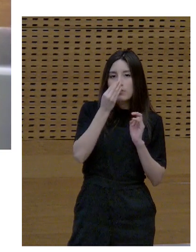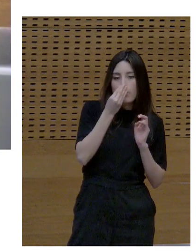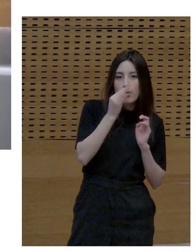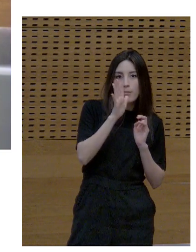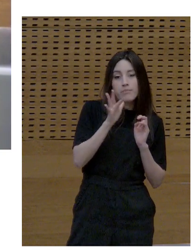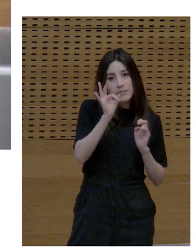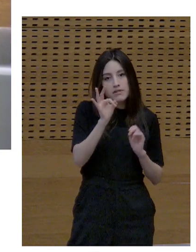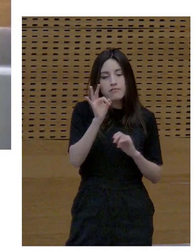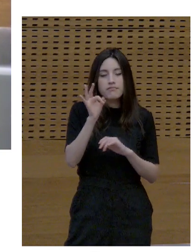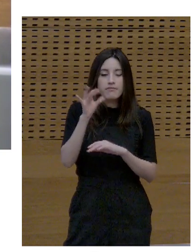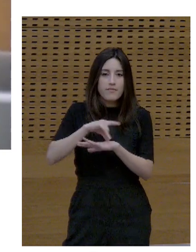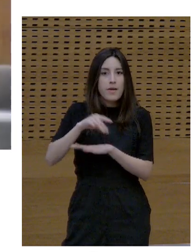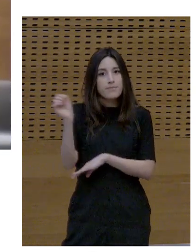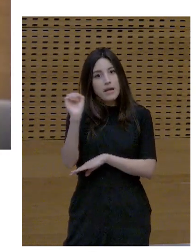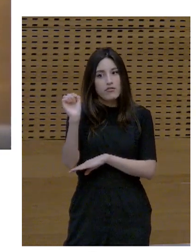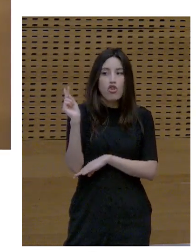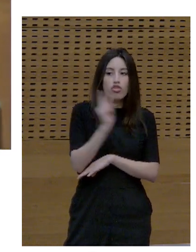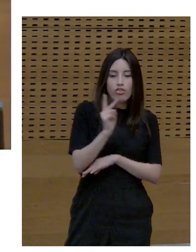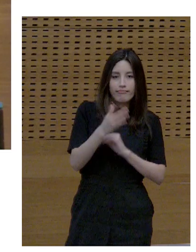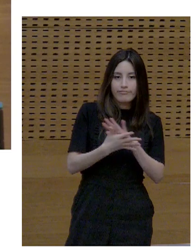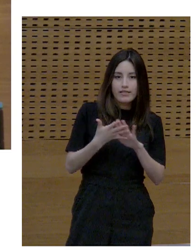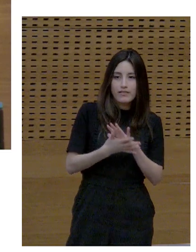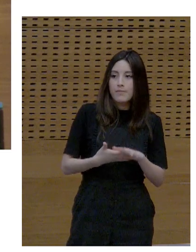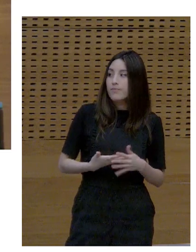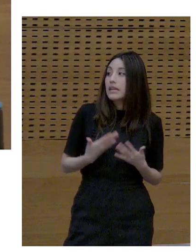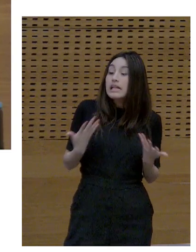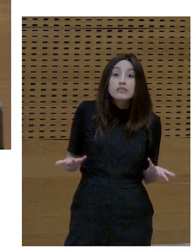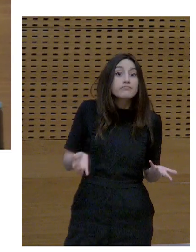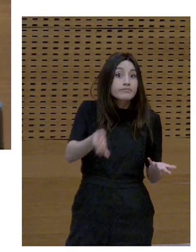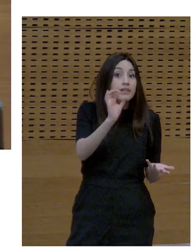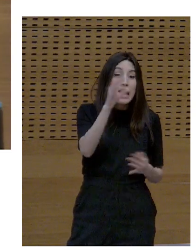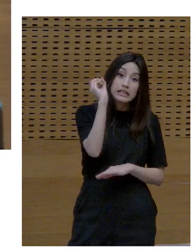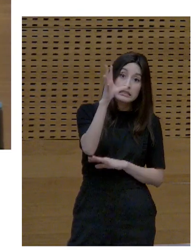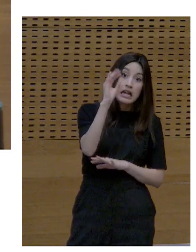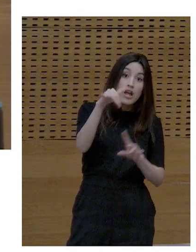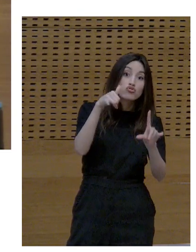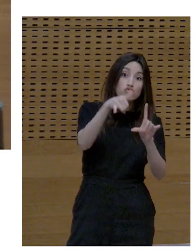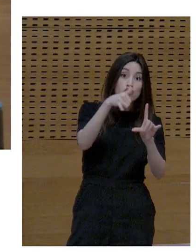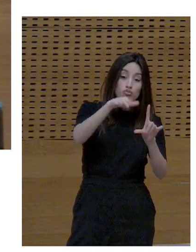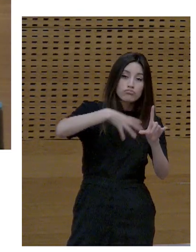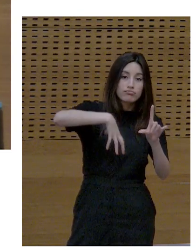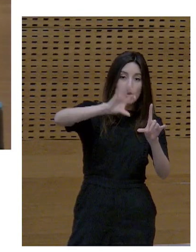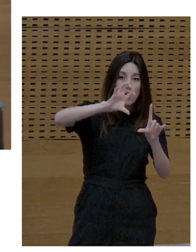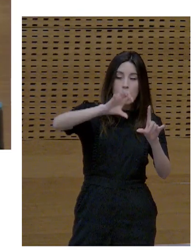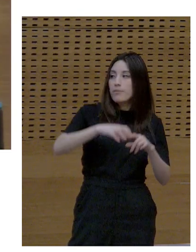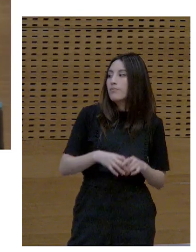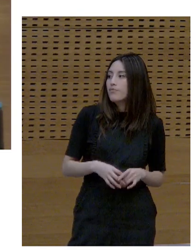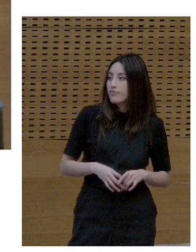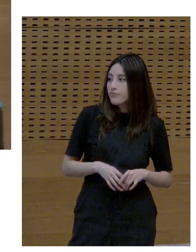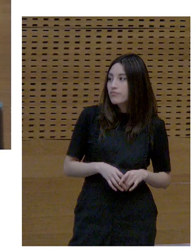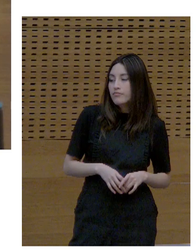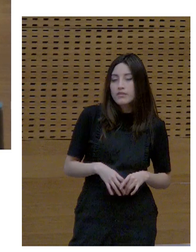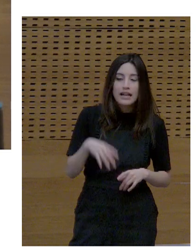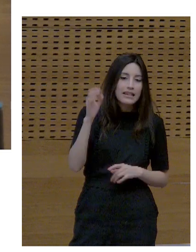Parkinson, ¿no? De todas maneras, la charla la vamos a colgar en YouTube. Sí. La charla la vamos a colgar en